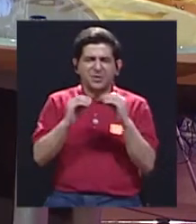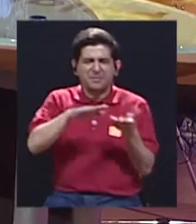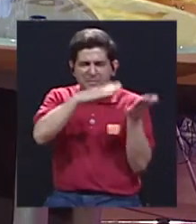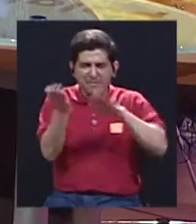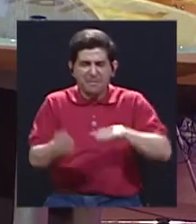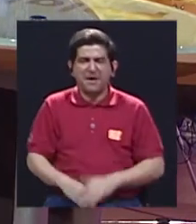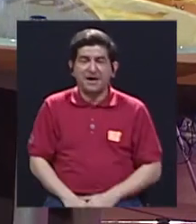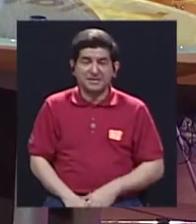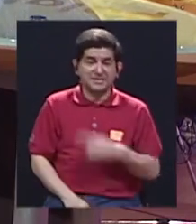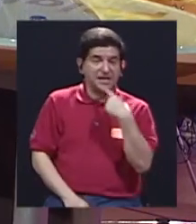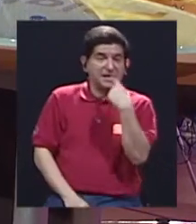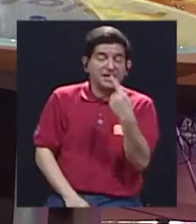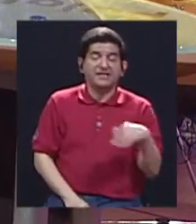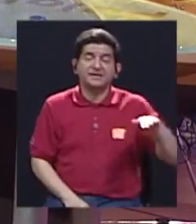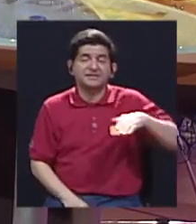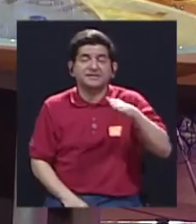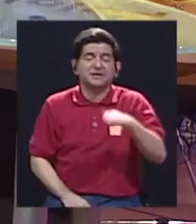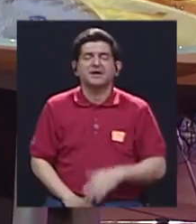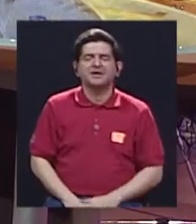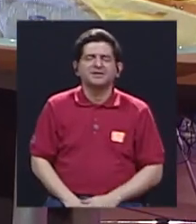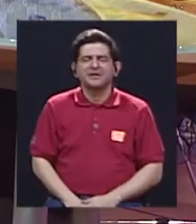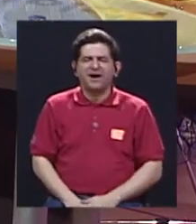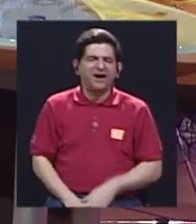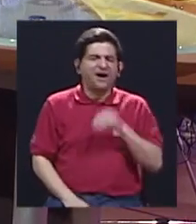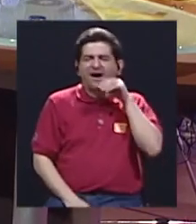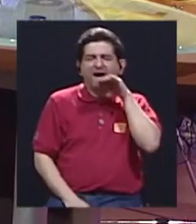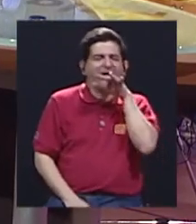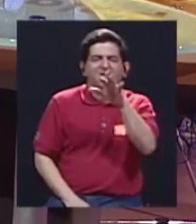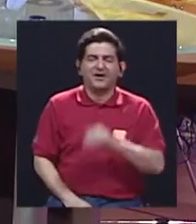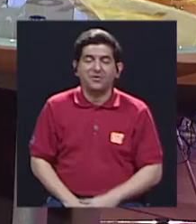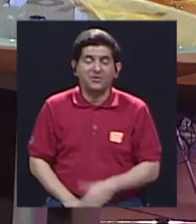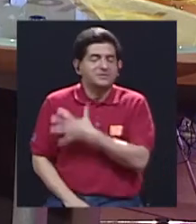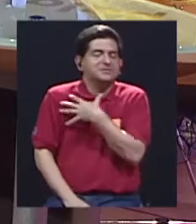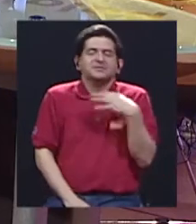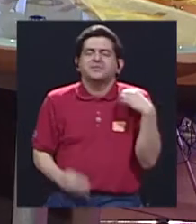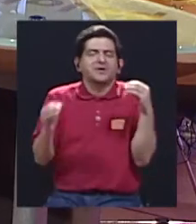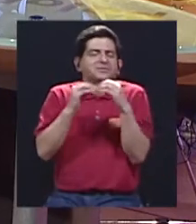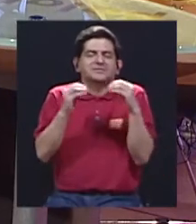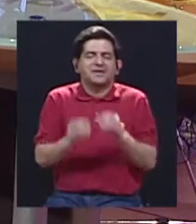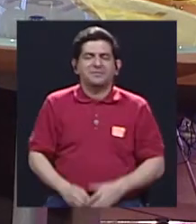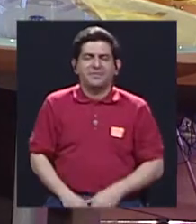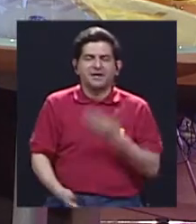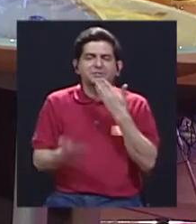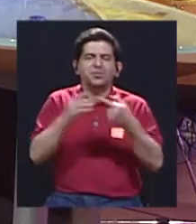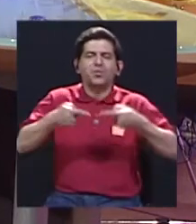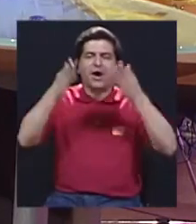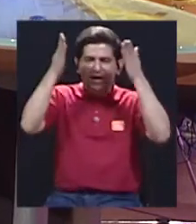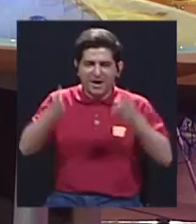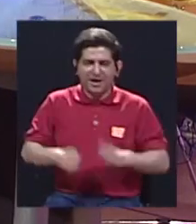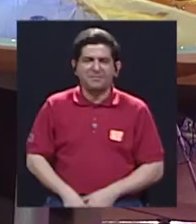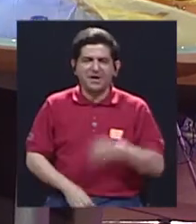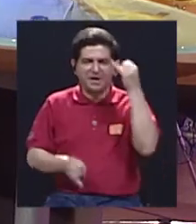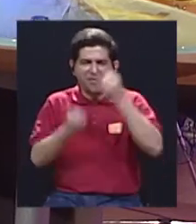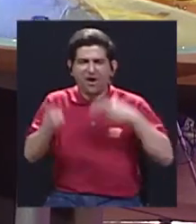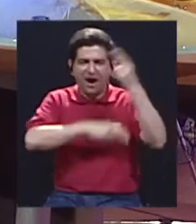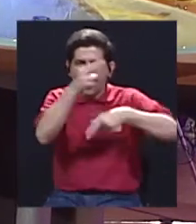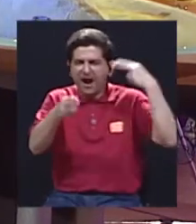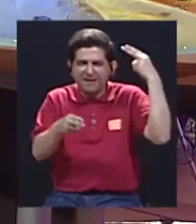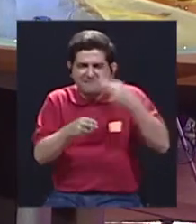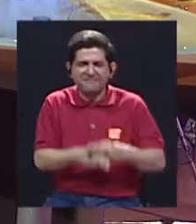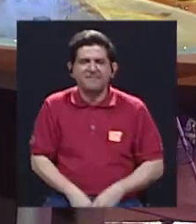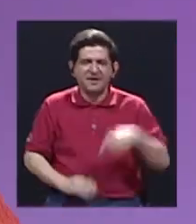flamas la serpiente le decía al dragón si algo me gusta más que un buen enemigo los confines del universo